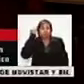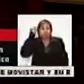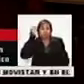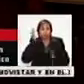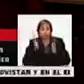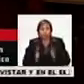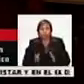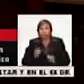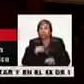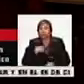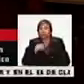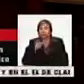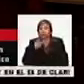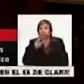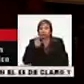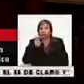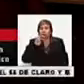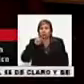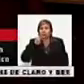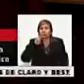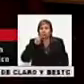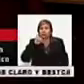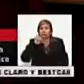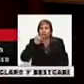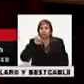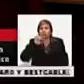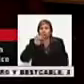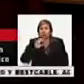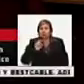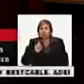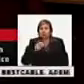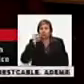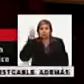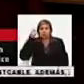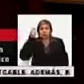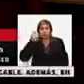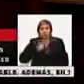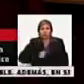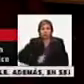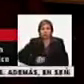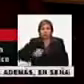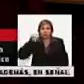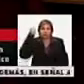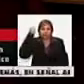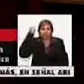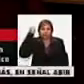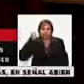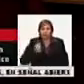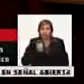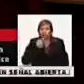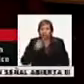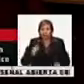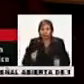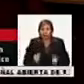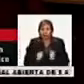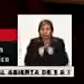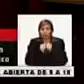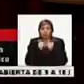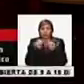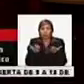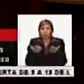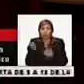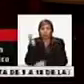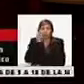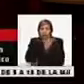Aprista, Enrique Tello, hijo de un gran aprista revolucionario. Nos acompañan en esta